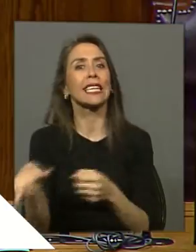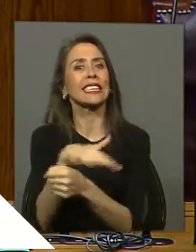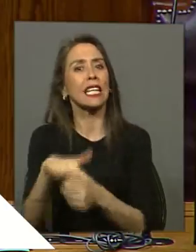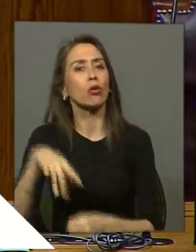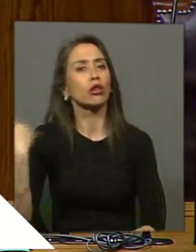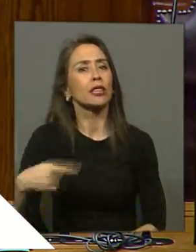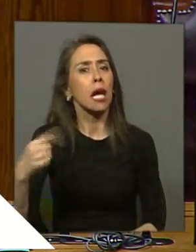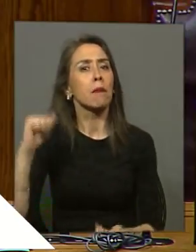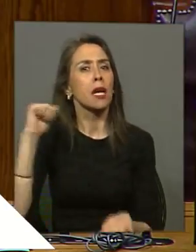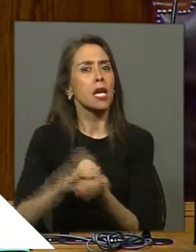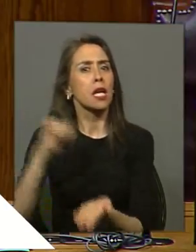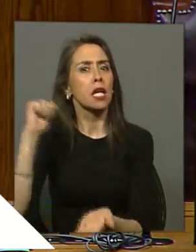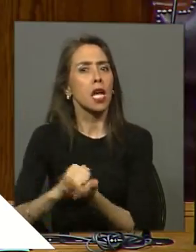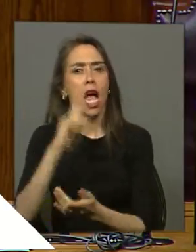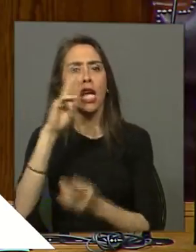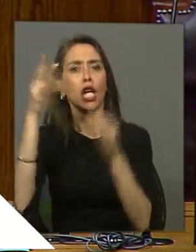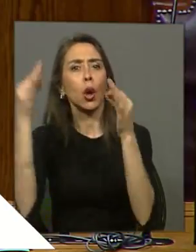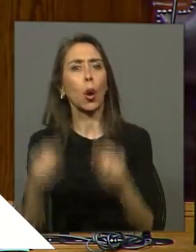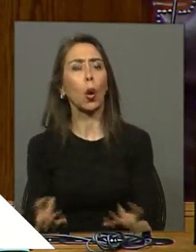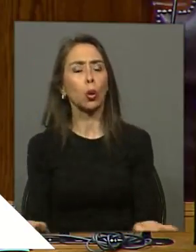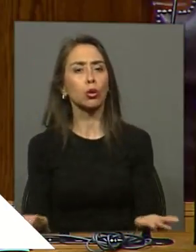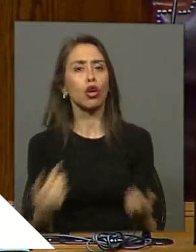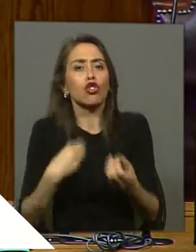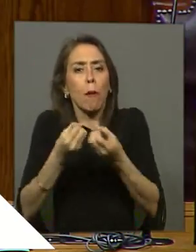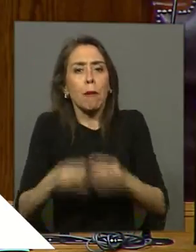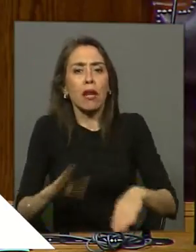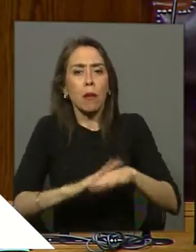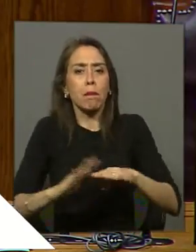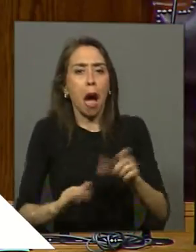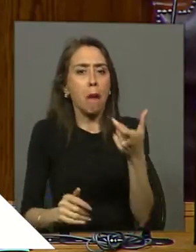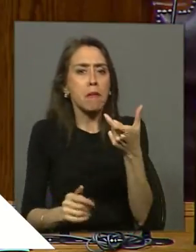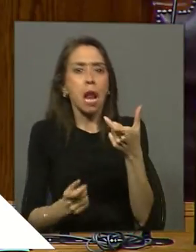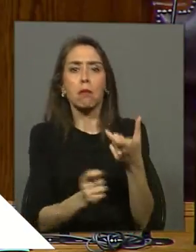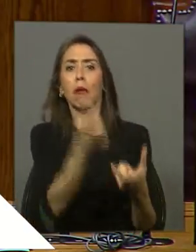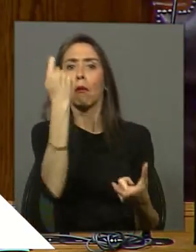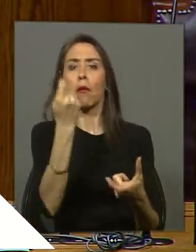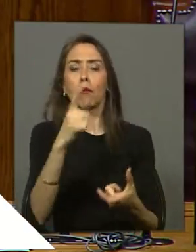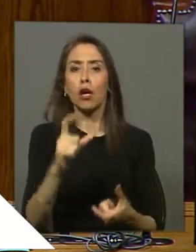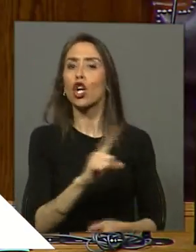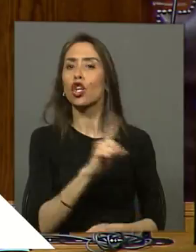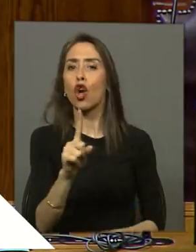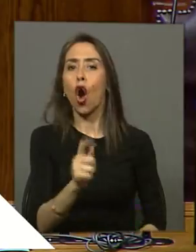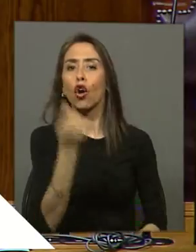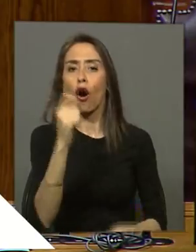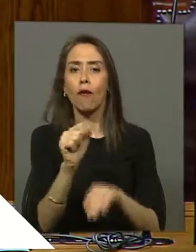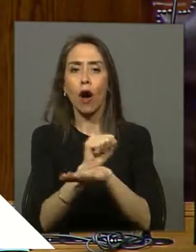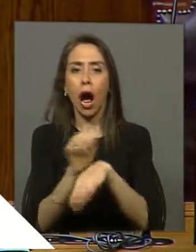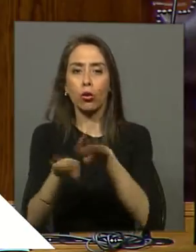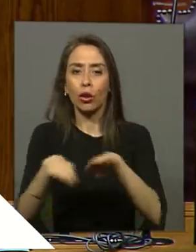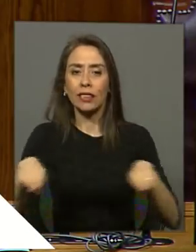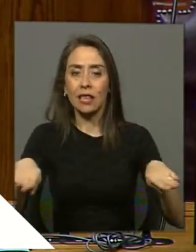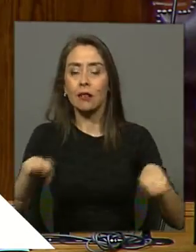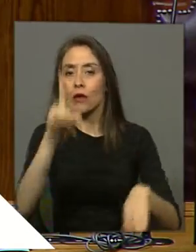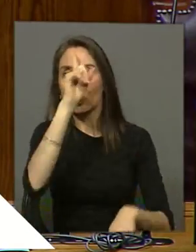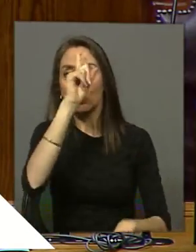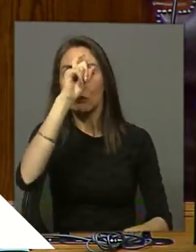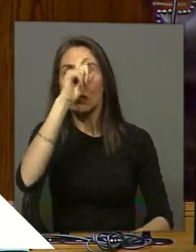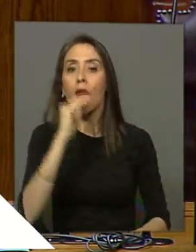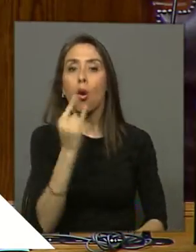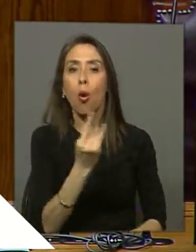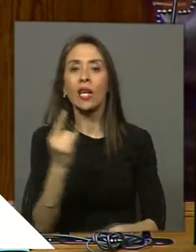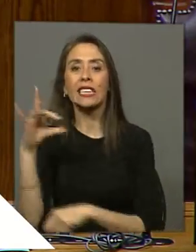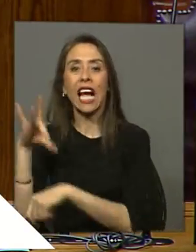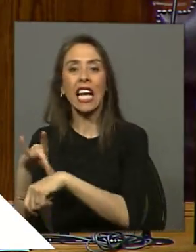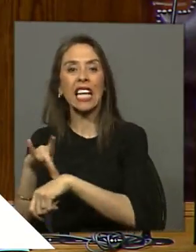consideradas más injustas por parte de los consumidores. Se regula el no cobro de estacionamiento en servicios de urgencia y establecimientos asistenciales.